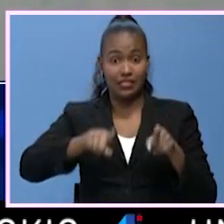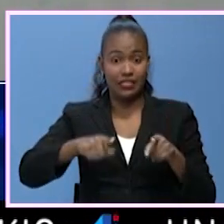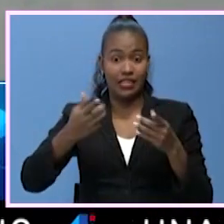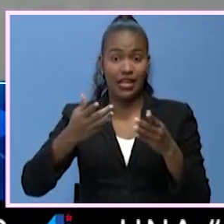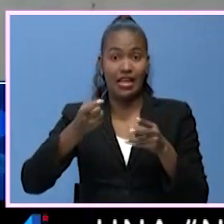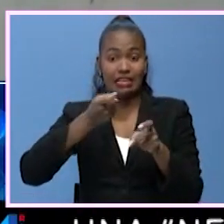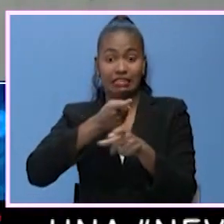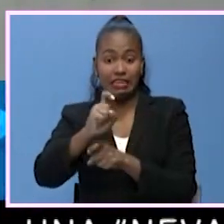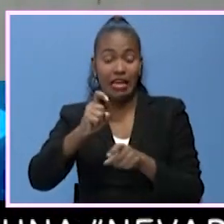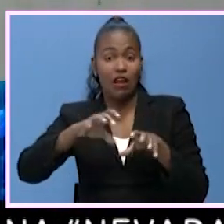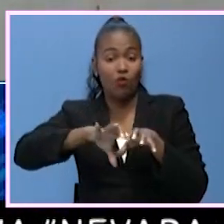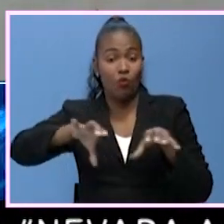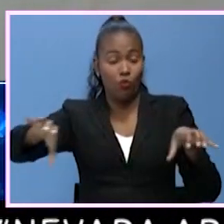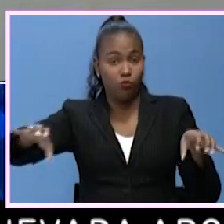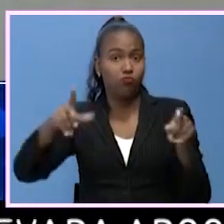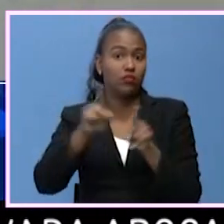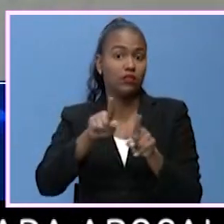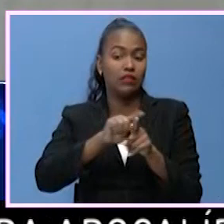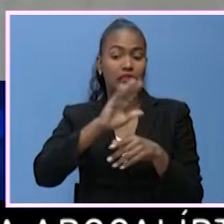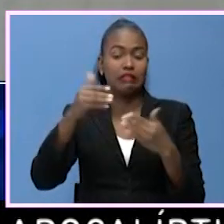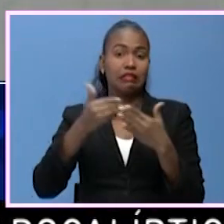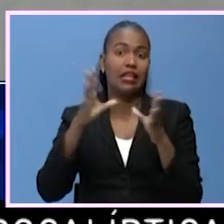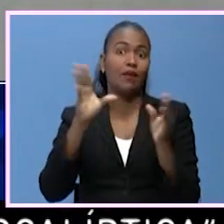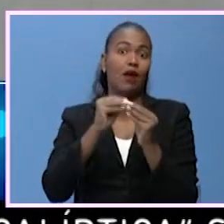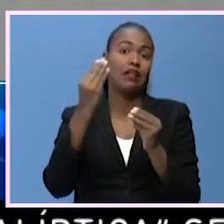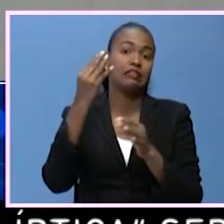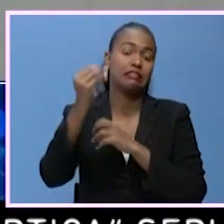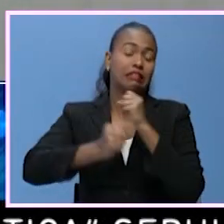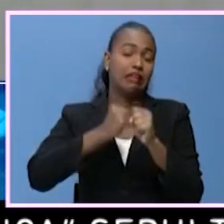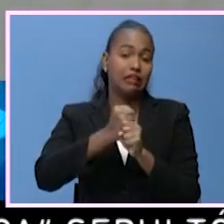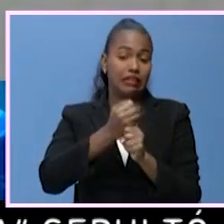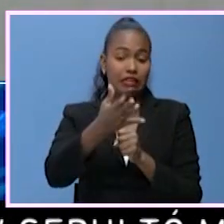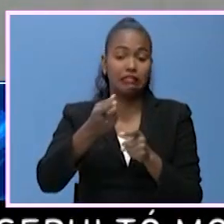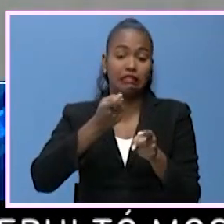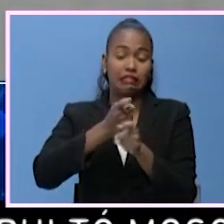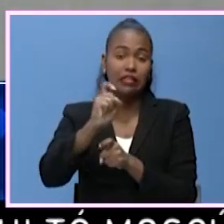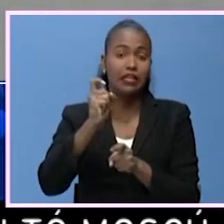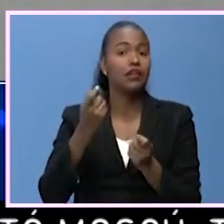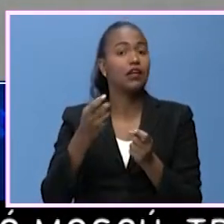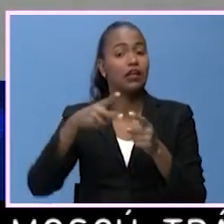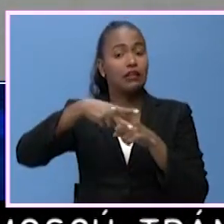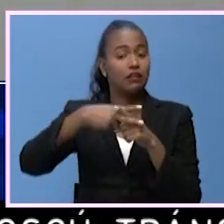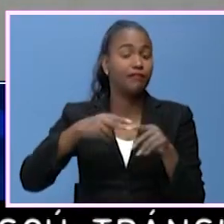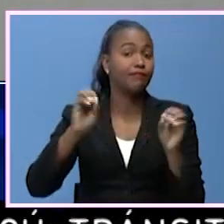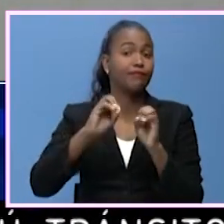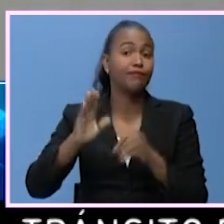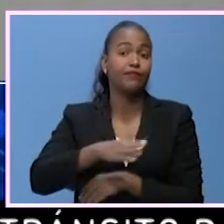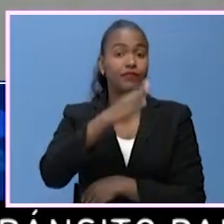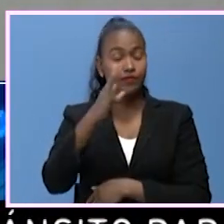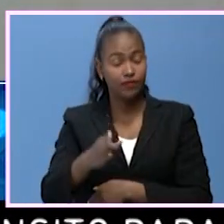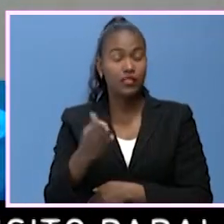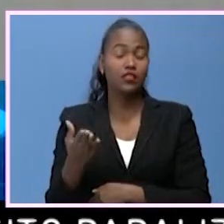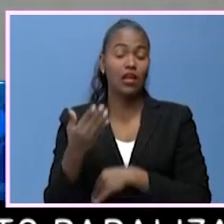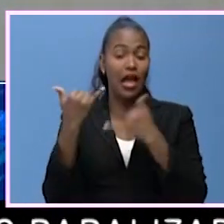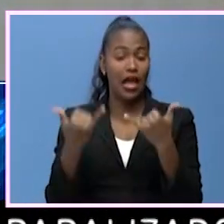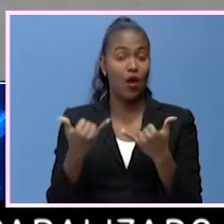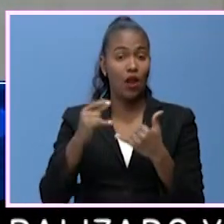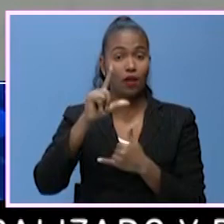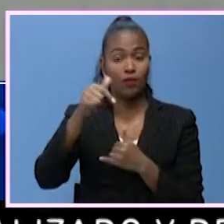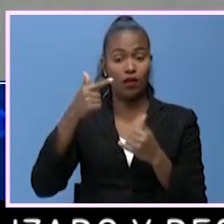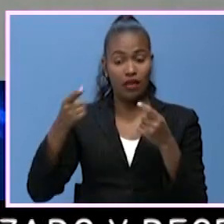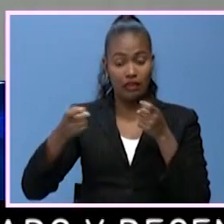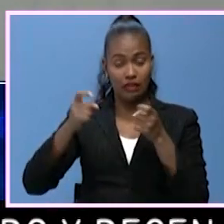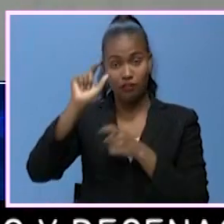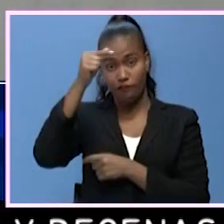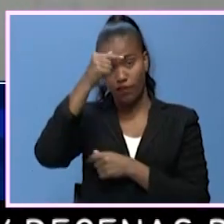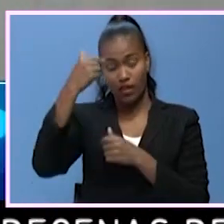se daña, entonces ya son 14 años, eso nunca se, aquí nunca se ha revisado nada. Ahora después de esta gestión